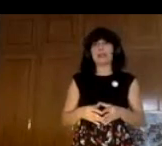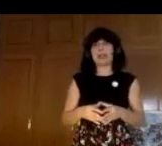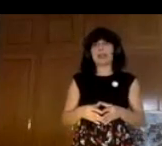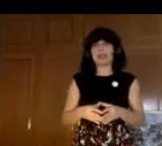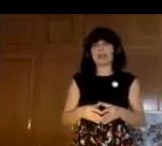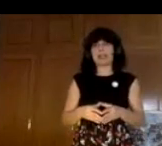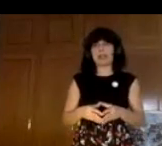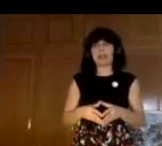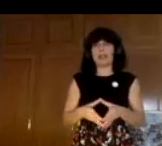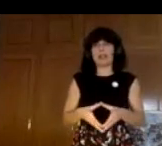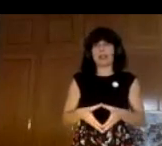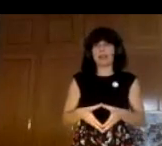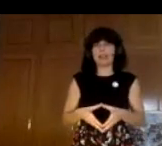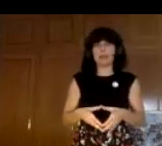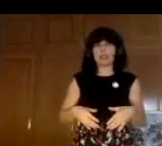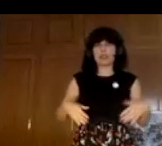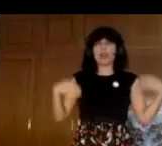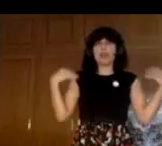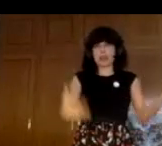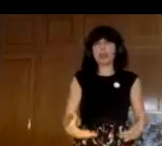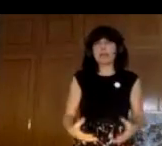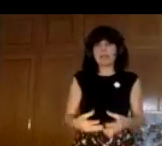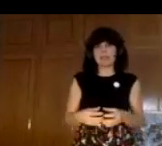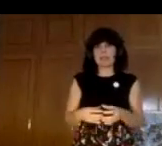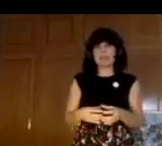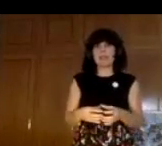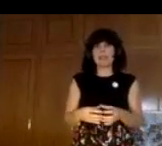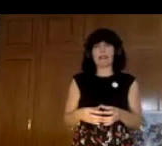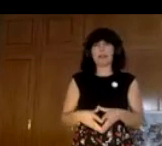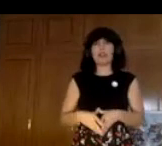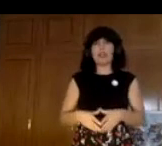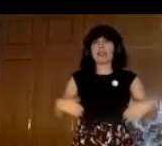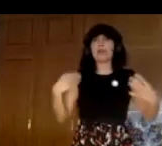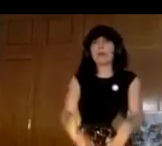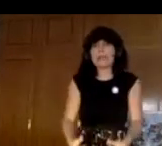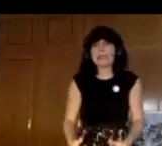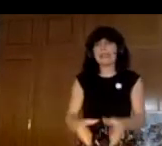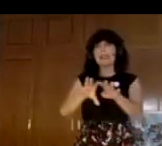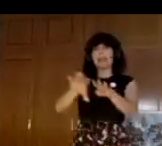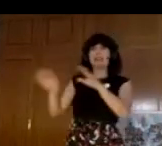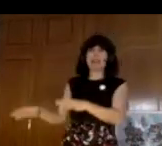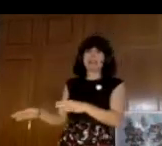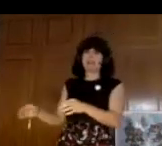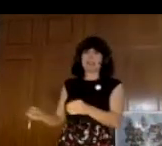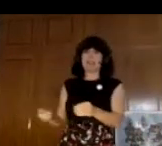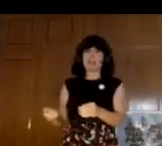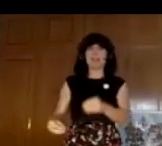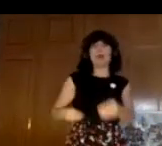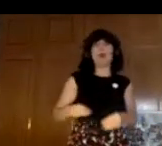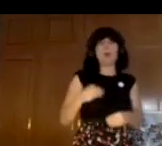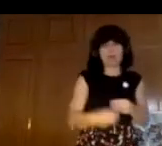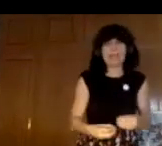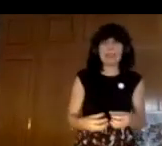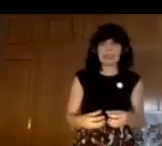a las cajas del Estado a nivel de impuestos, mayor capacidad sanitaria tendremos. Que tú no puedes dejar a gente fuera del sistema